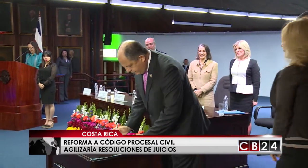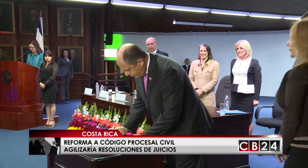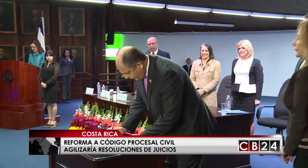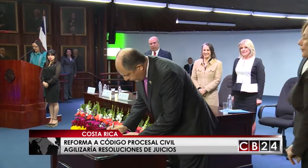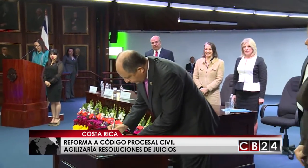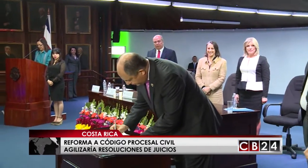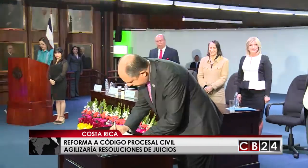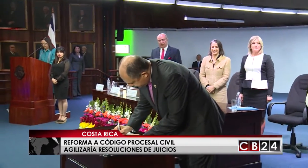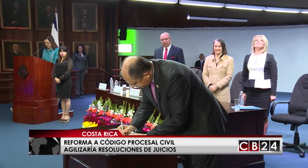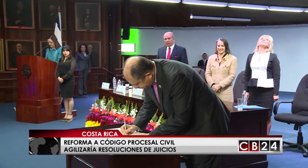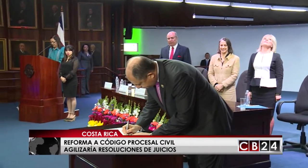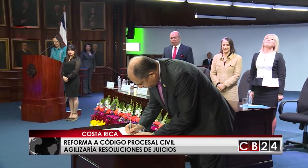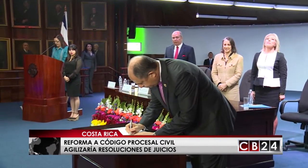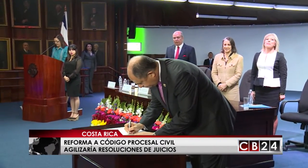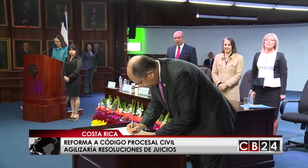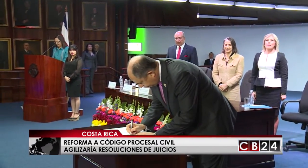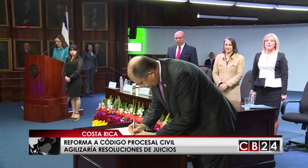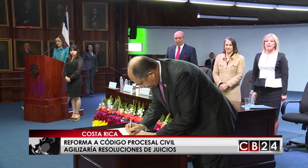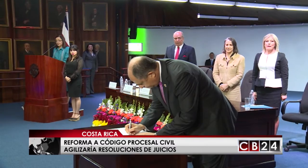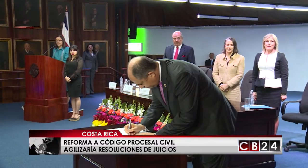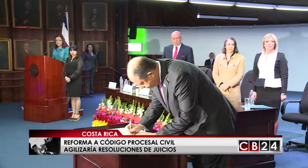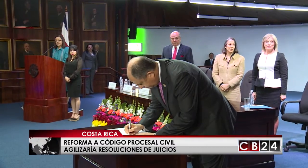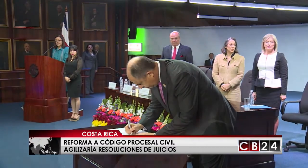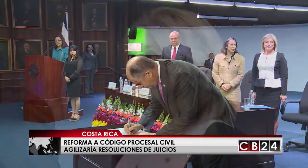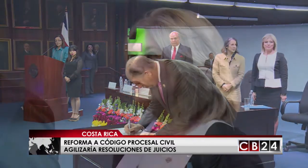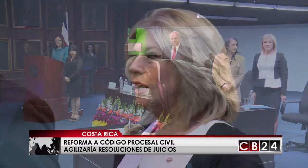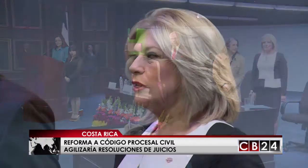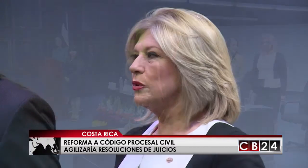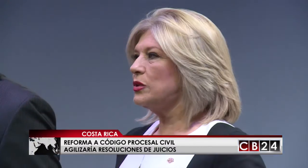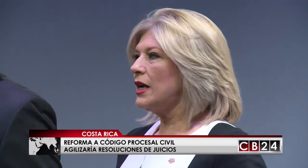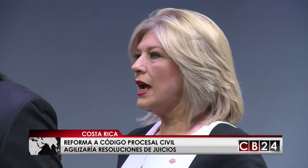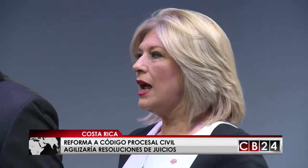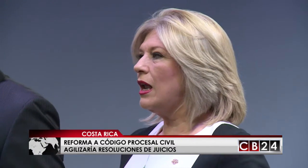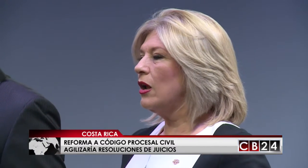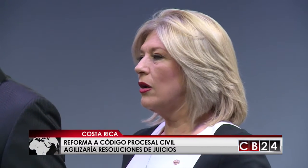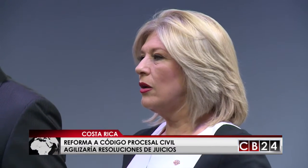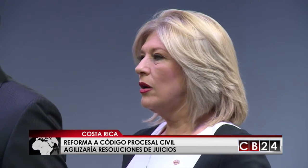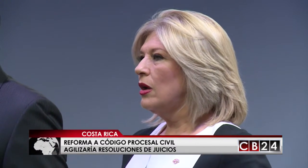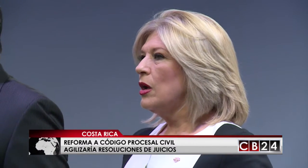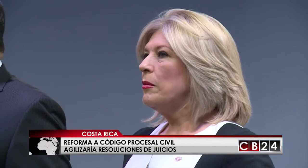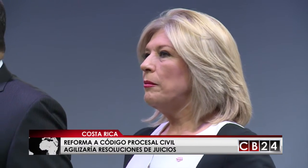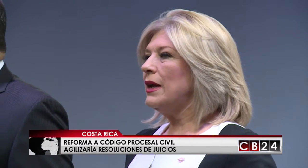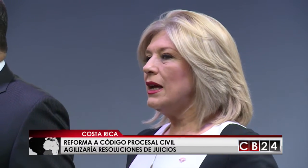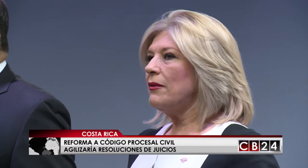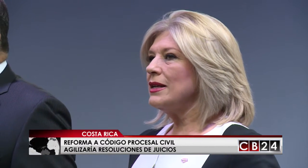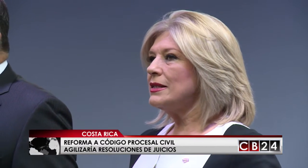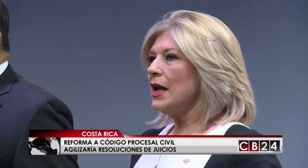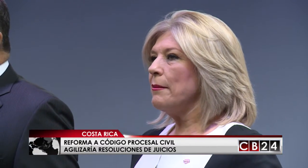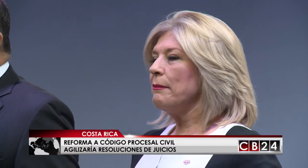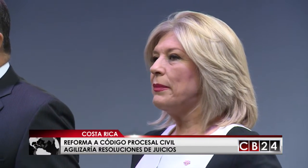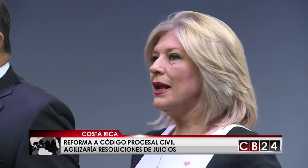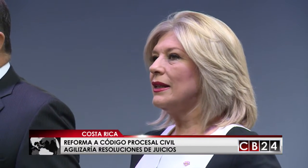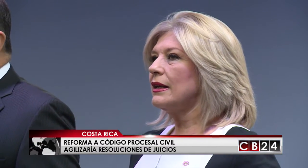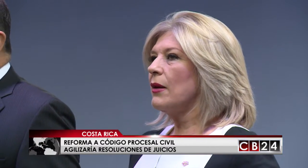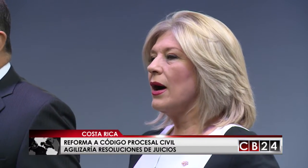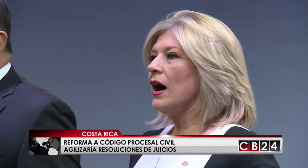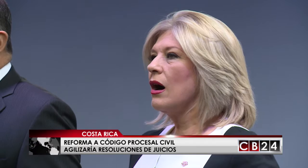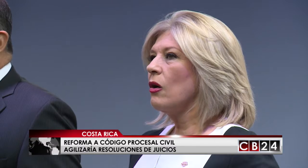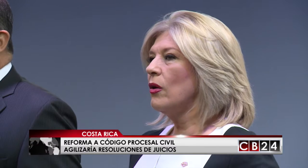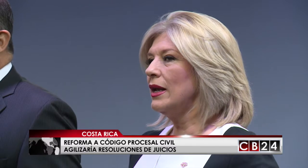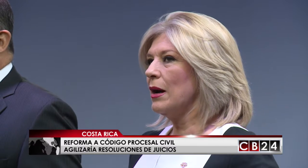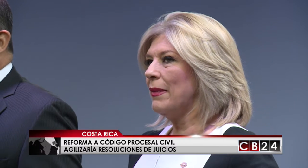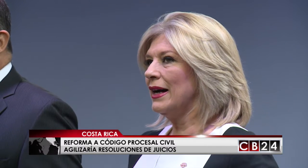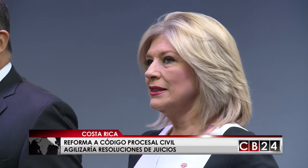medios tecnológicos para actuar ante los tribunales de justicia, lo que para la presidenta de la Corte Suprema se convierte en mayor y mejor